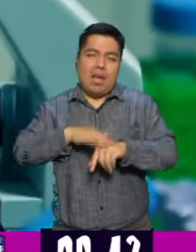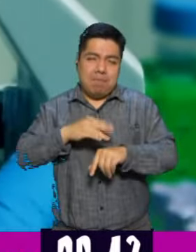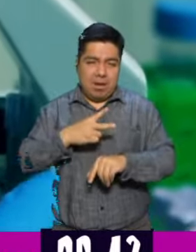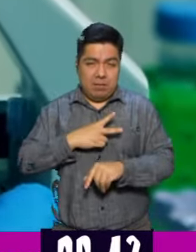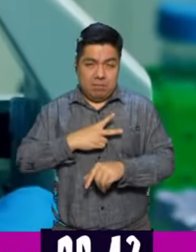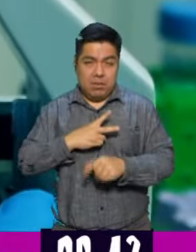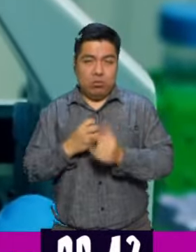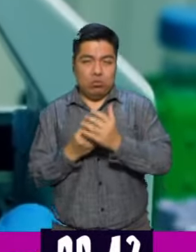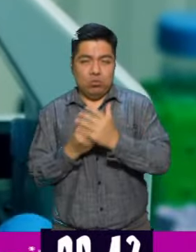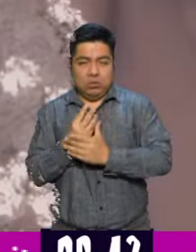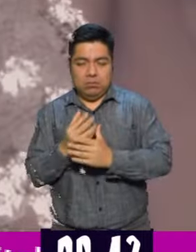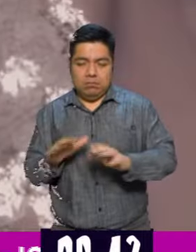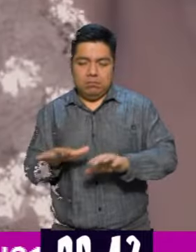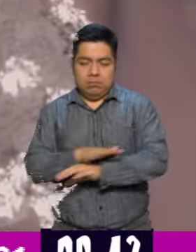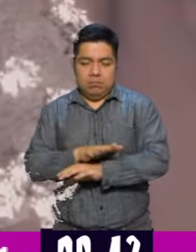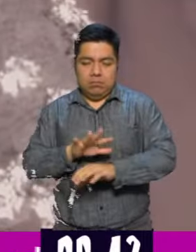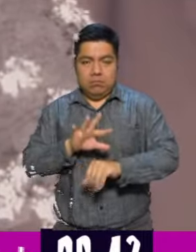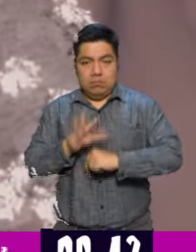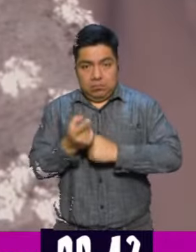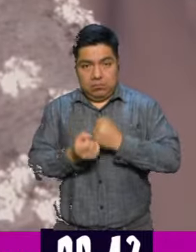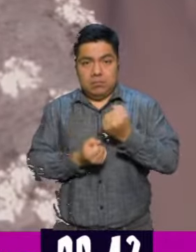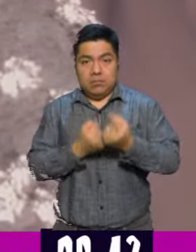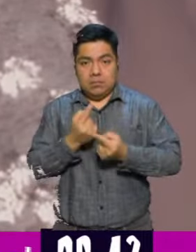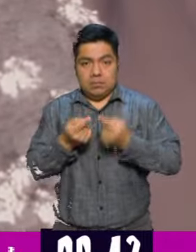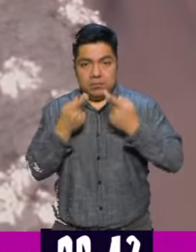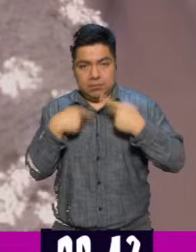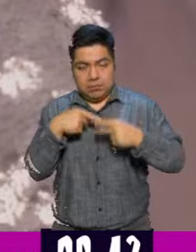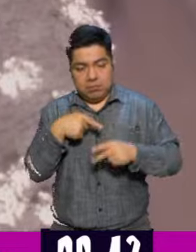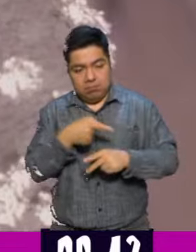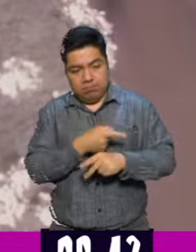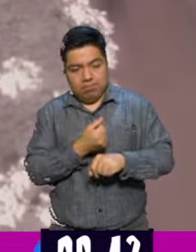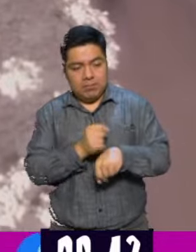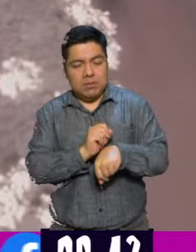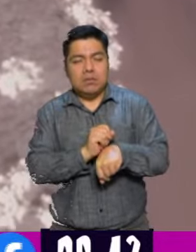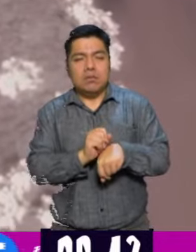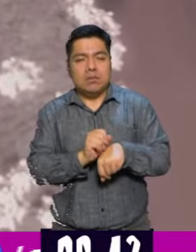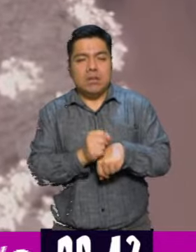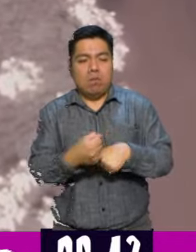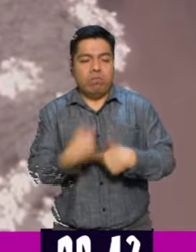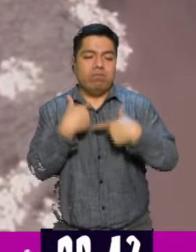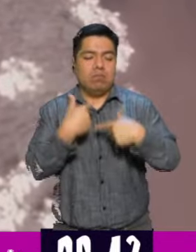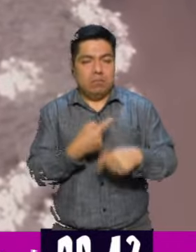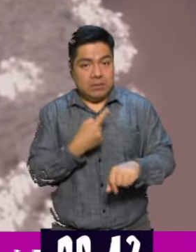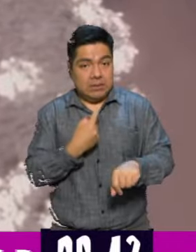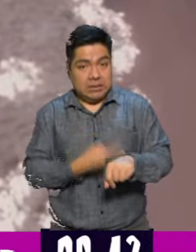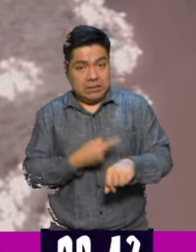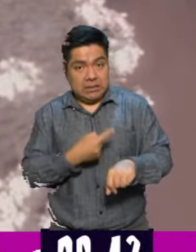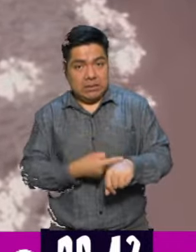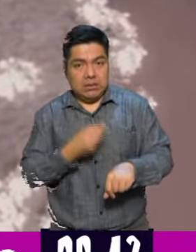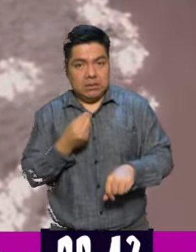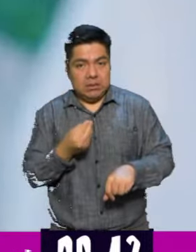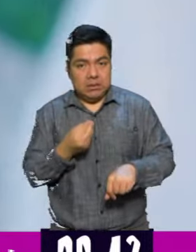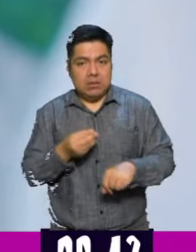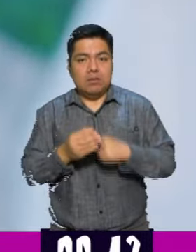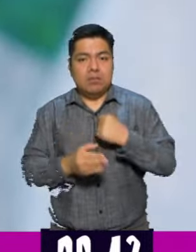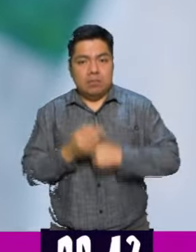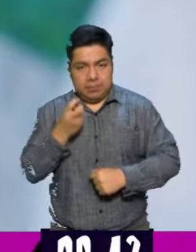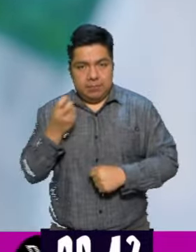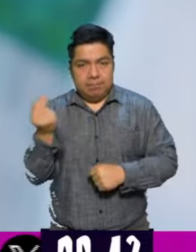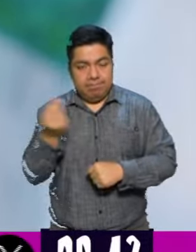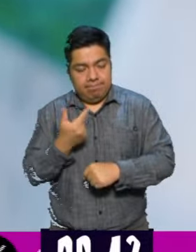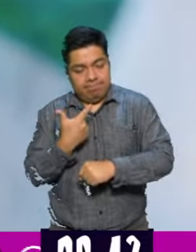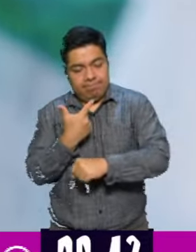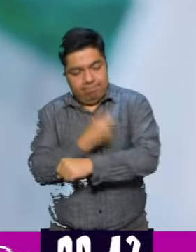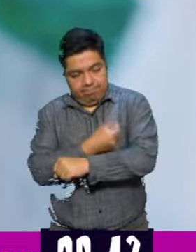cambiados y cuando llegan a personas sensibles, pues obviamente las van a enfermar. Y es por esto que hay que estar actualizando las